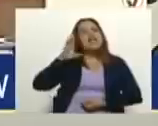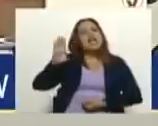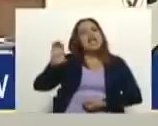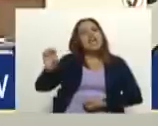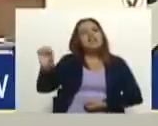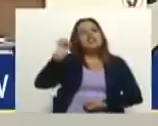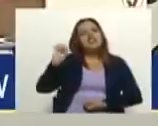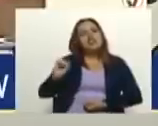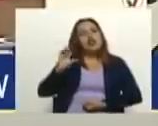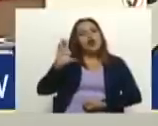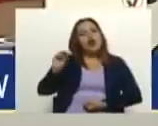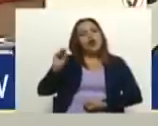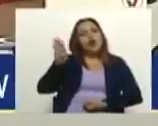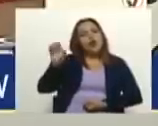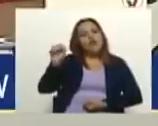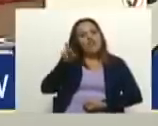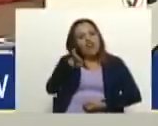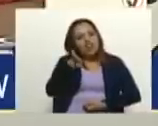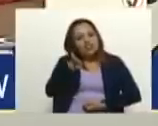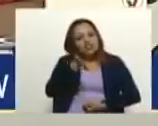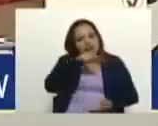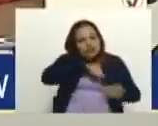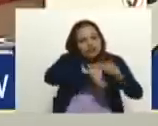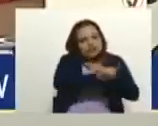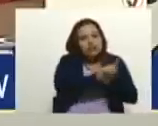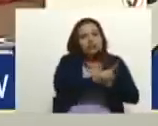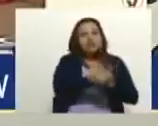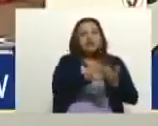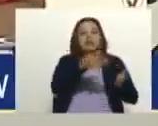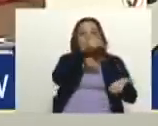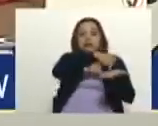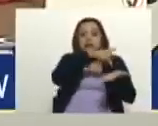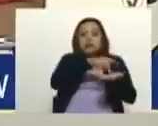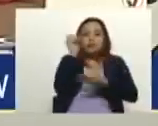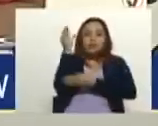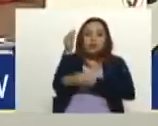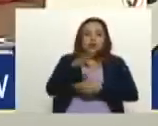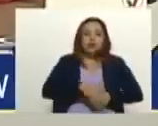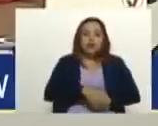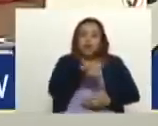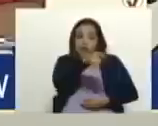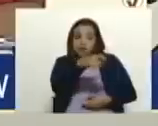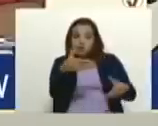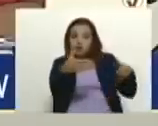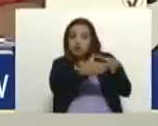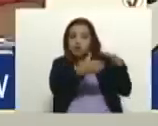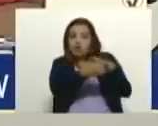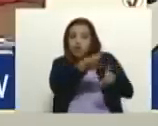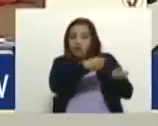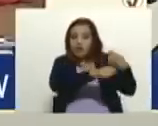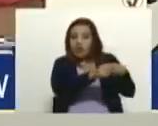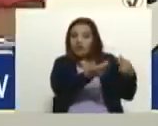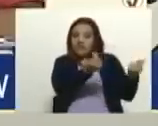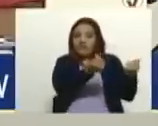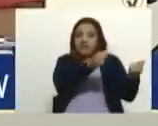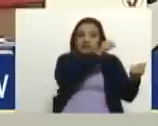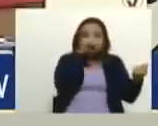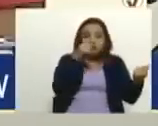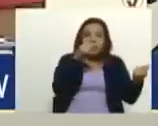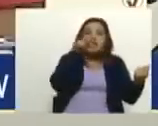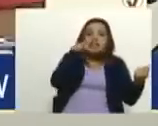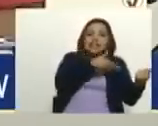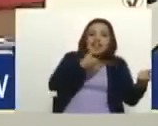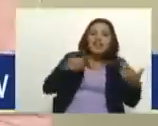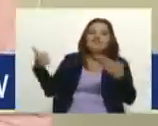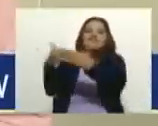De la verdadera estructura que está haciendo todo para tumbar al presidente Petro es el